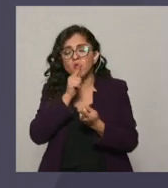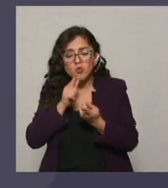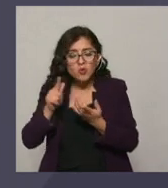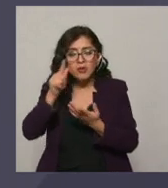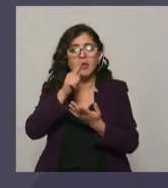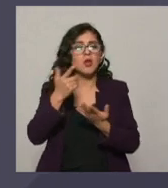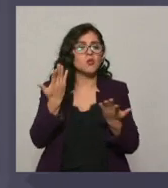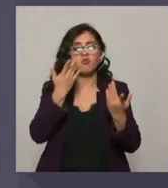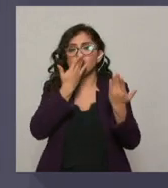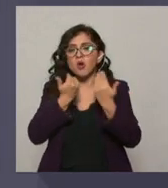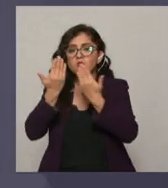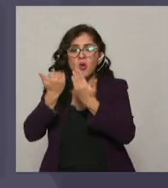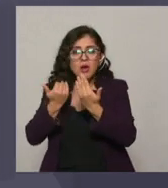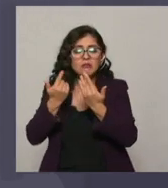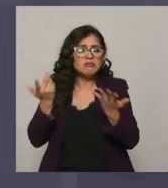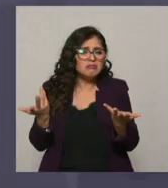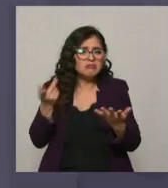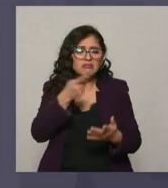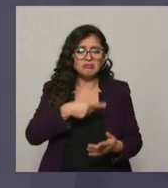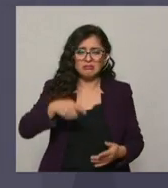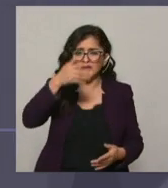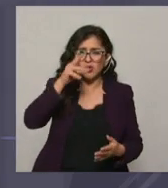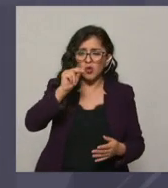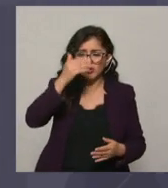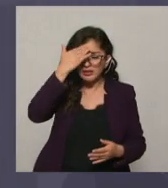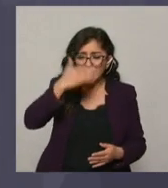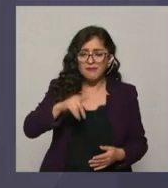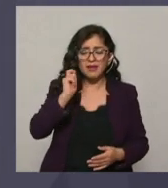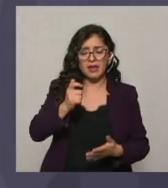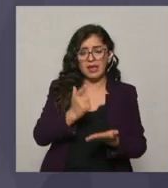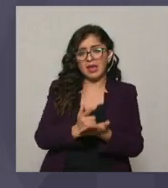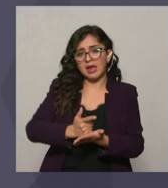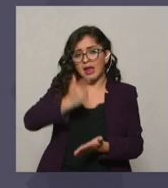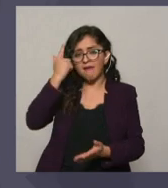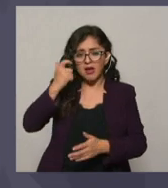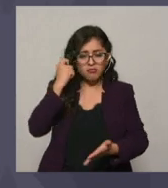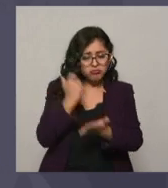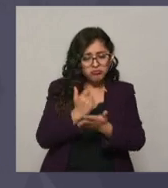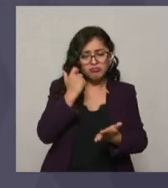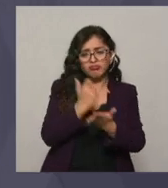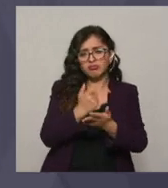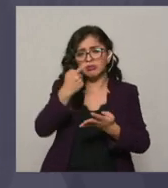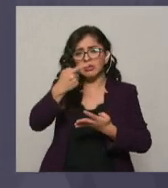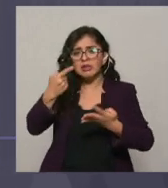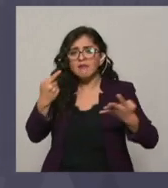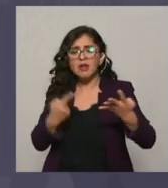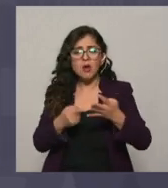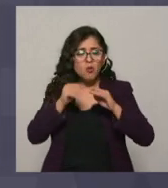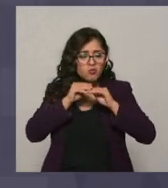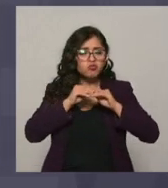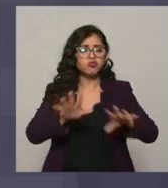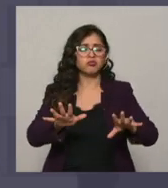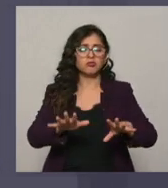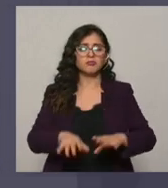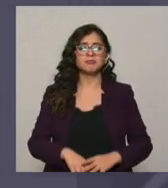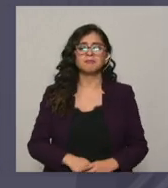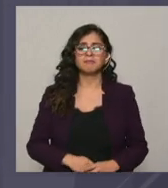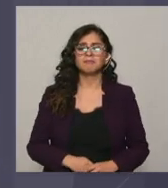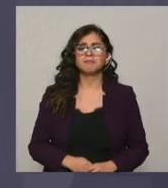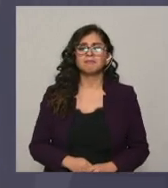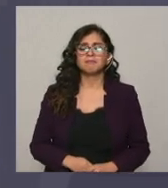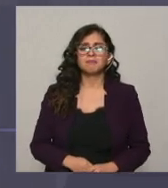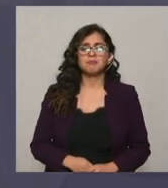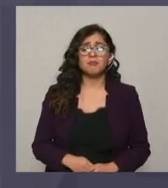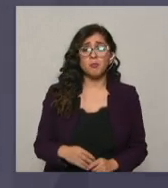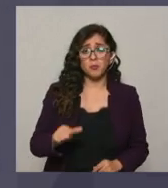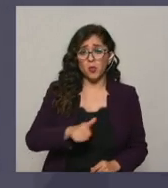y entonces como que no entienden la gravedad de amenazas por este medio, ¿no? Y segundo, otra de las